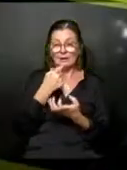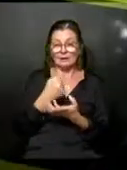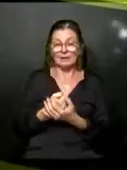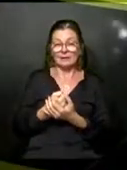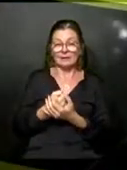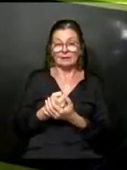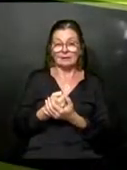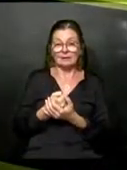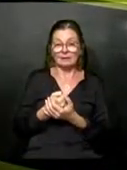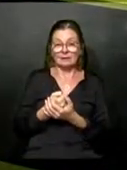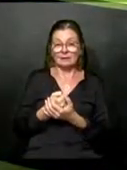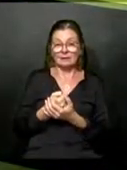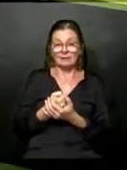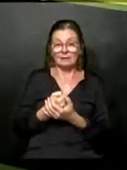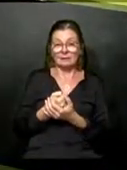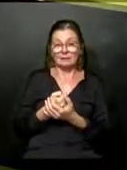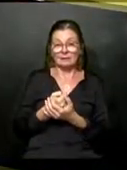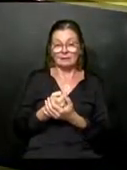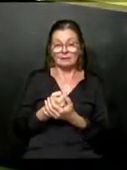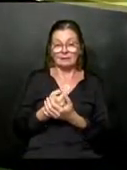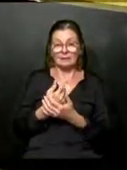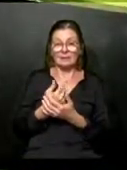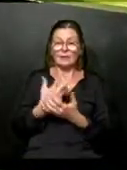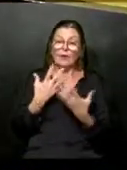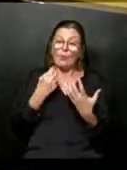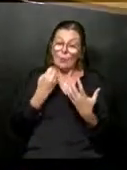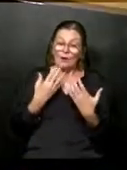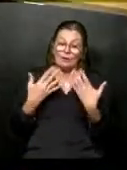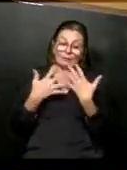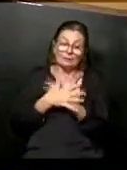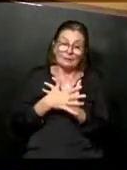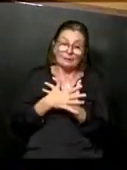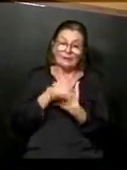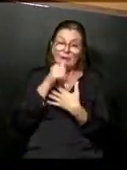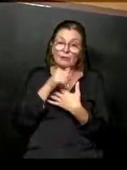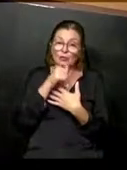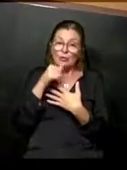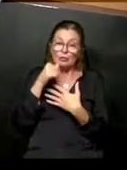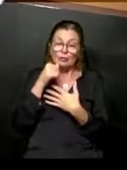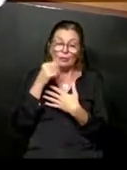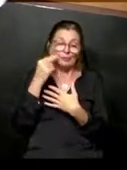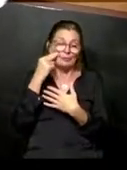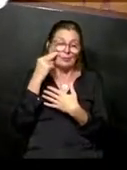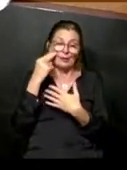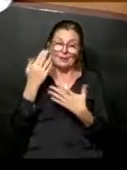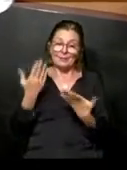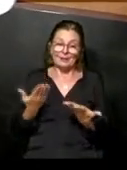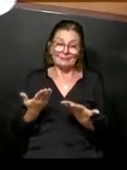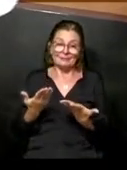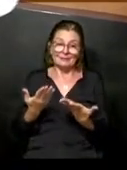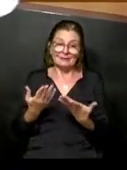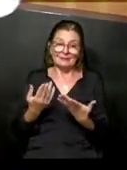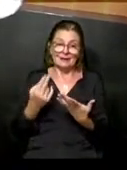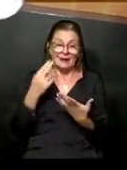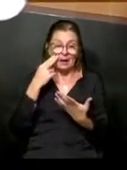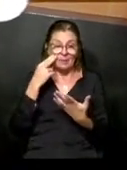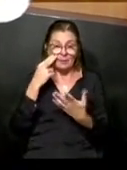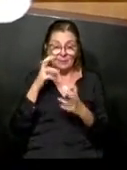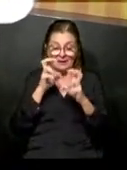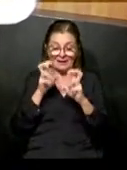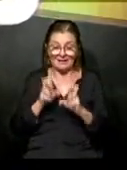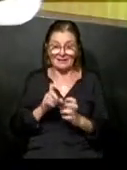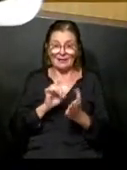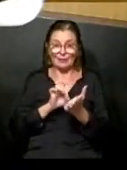La indignación es buena, pero hay que buscar soluciones. Y las soluciones es que si no se afecta al capital, y el problema es analizar un